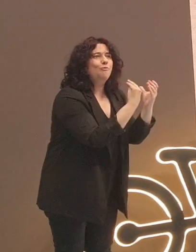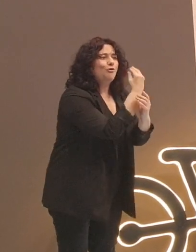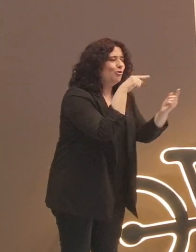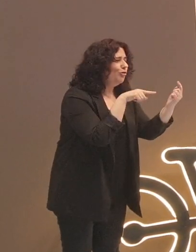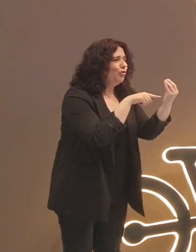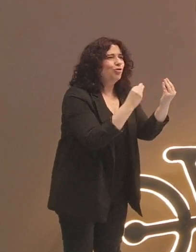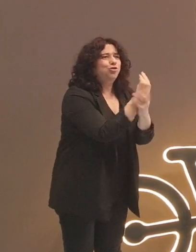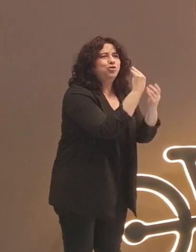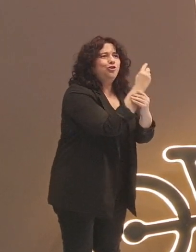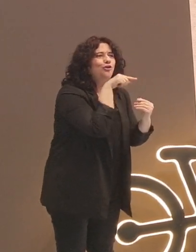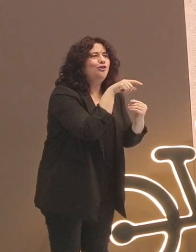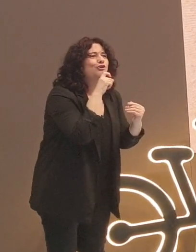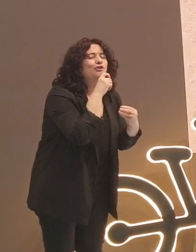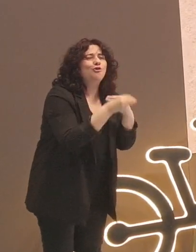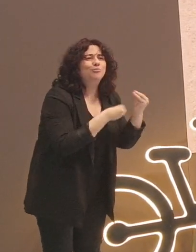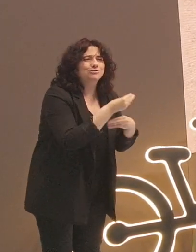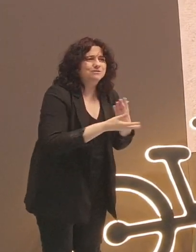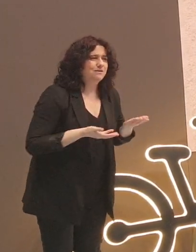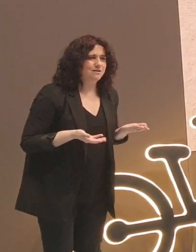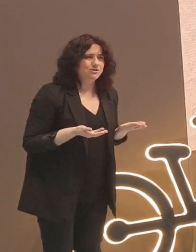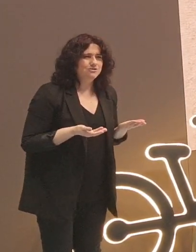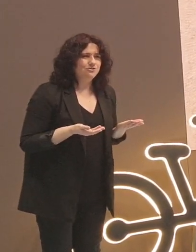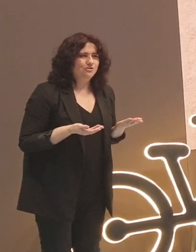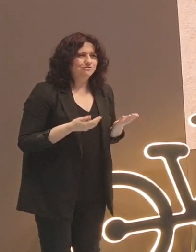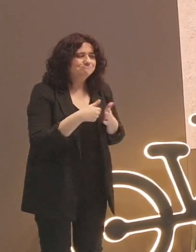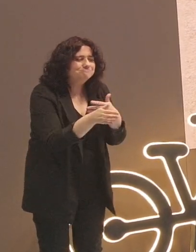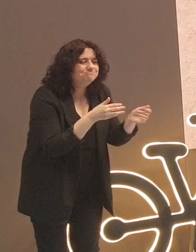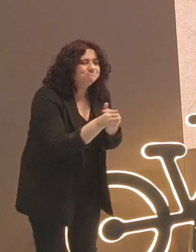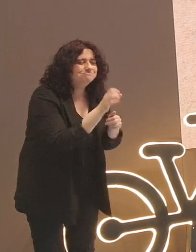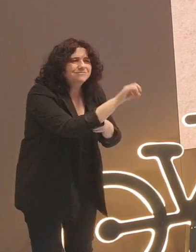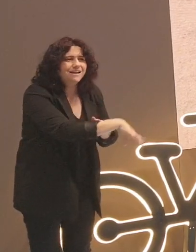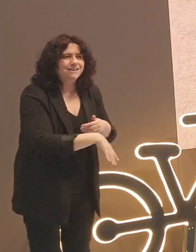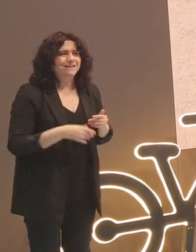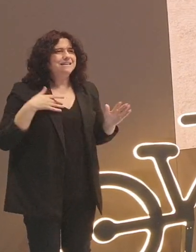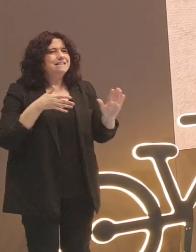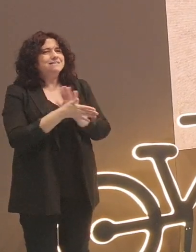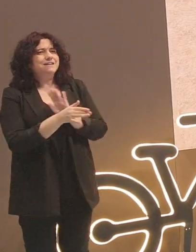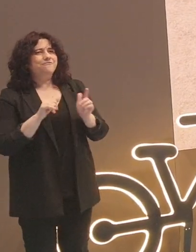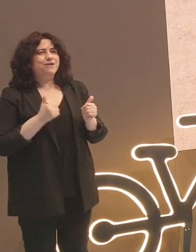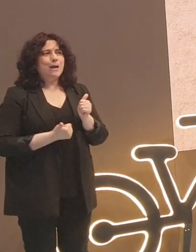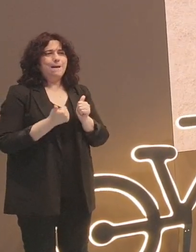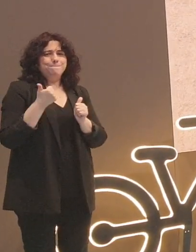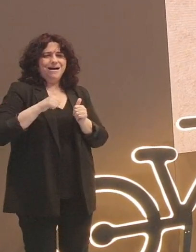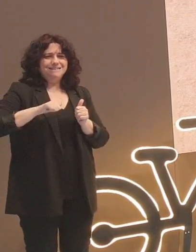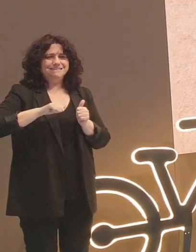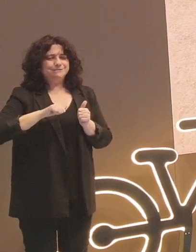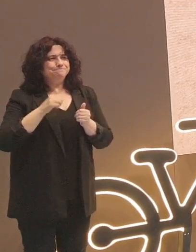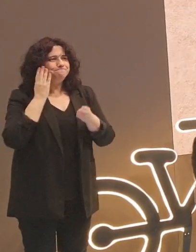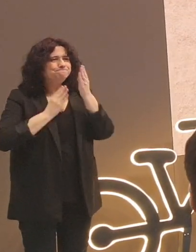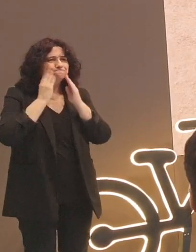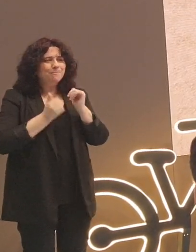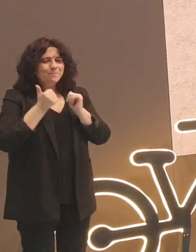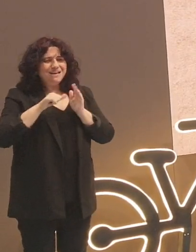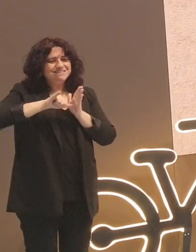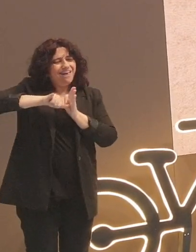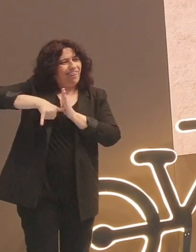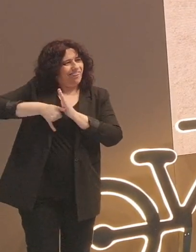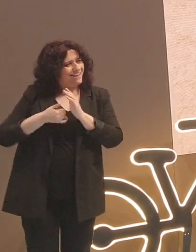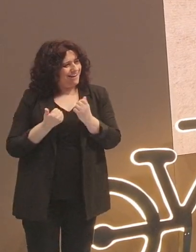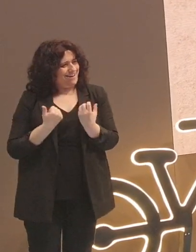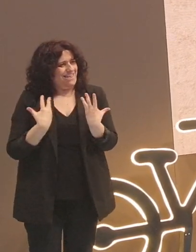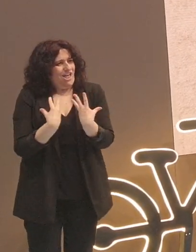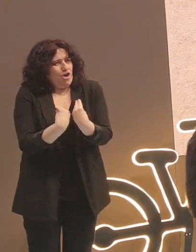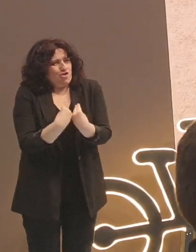eso nos permite generar un desarrollo también en el territorio y una interactuación con las poblaciones que allí viven, que nos parece que es muy,